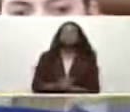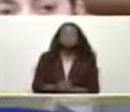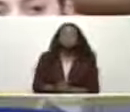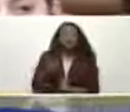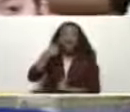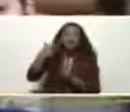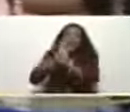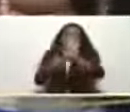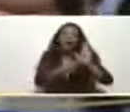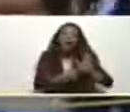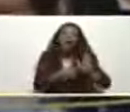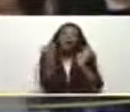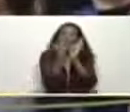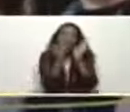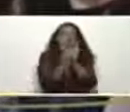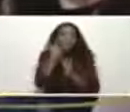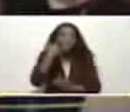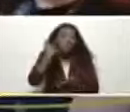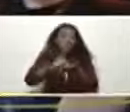Eso ya ha tenido su prueba.